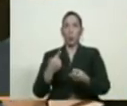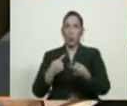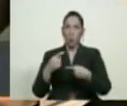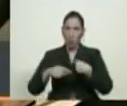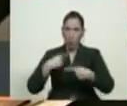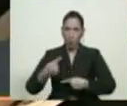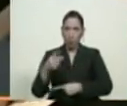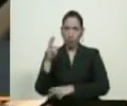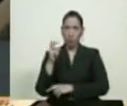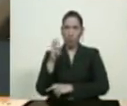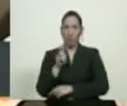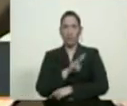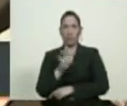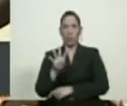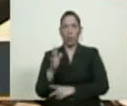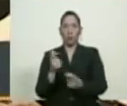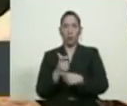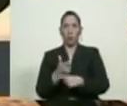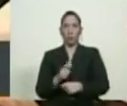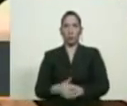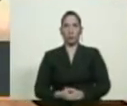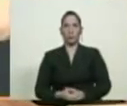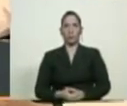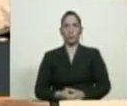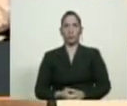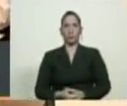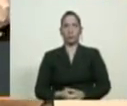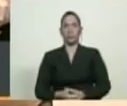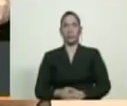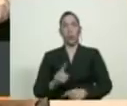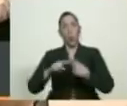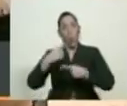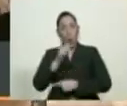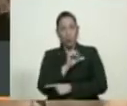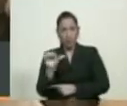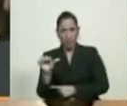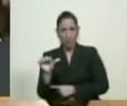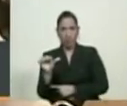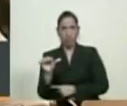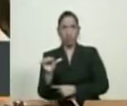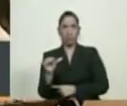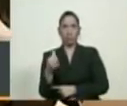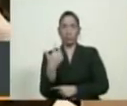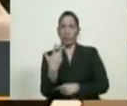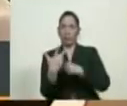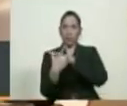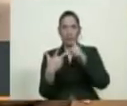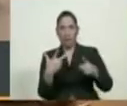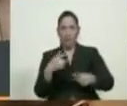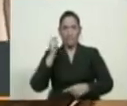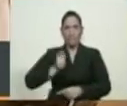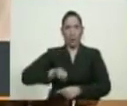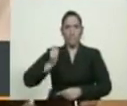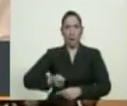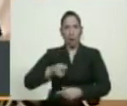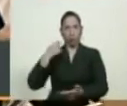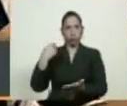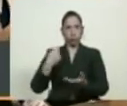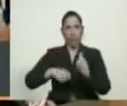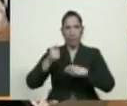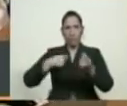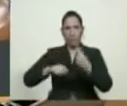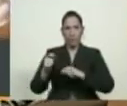próximo viernes 24 de agosto. A partir de la próxima semana tendremos 3 subastas semanales, los días lunes, los